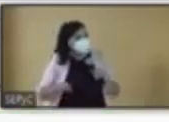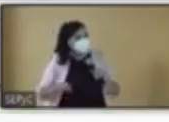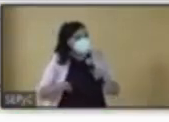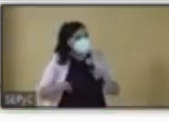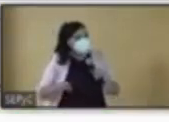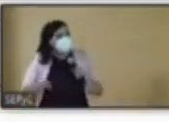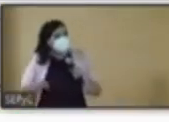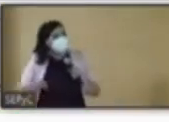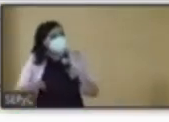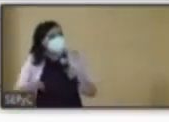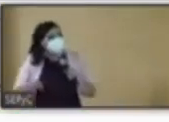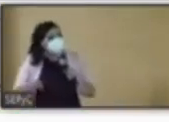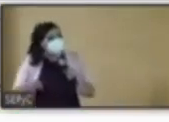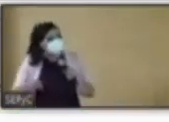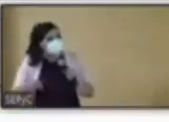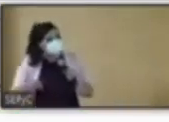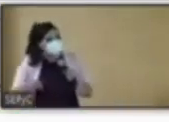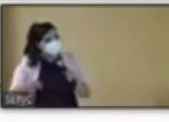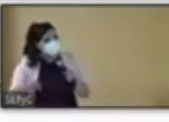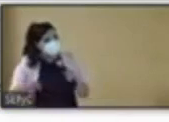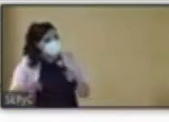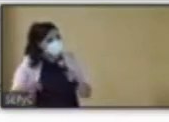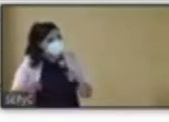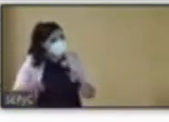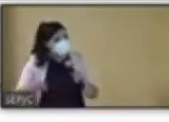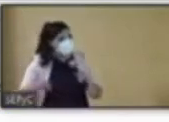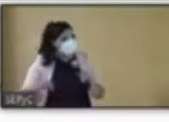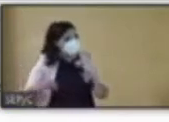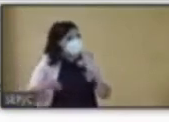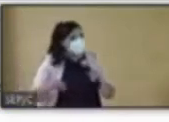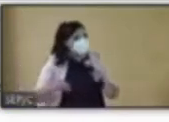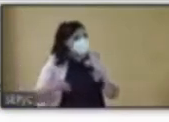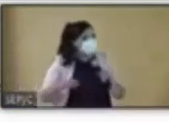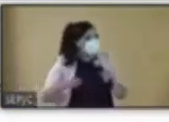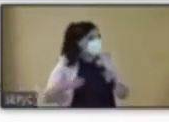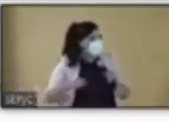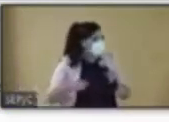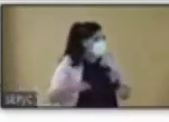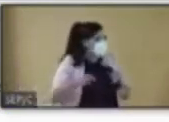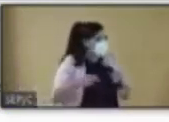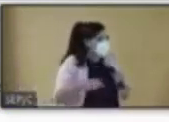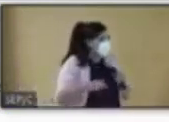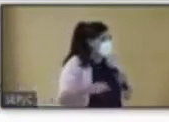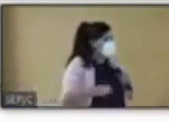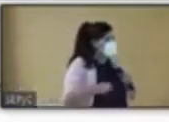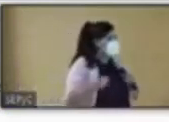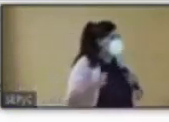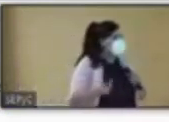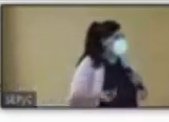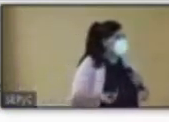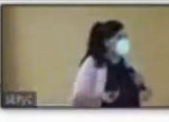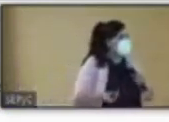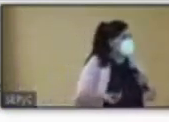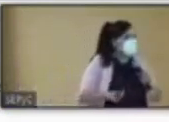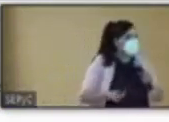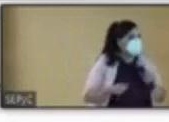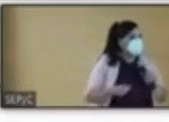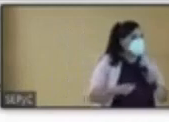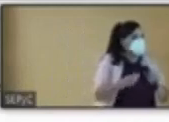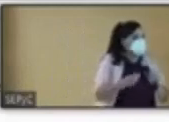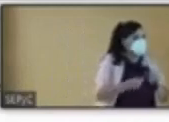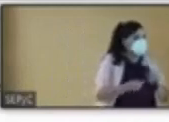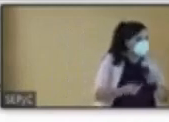Siempre, si se dan cuenta, todos los rubros pueden ser editables o eliminables para el caso de que verifiquemos que existe algún error o